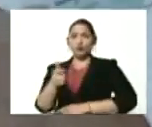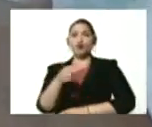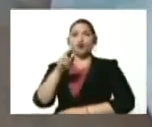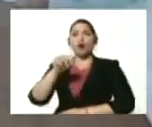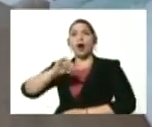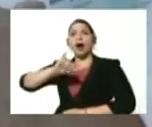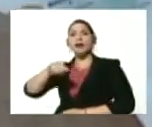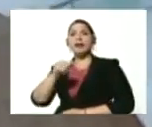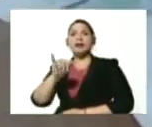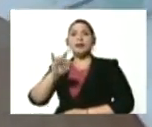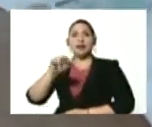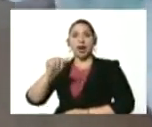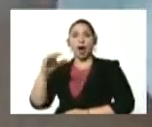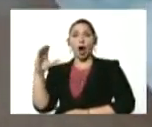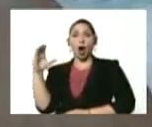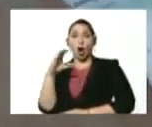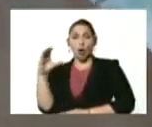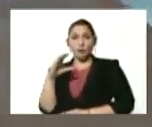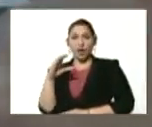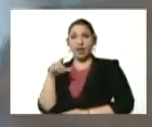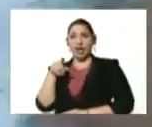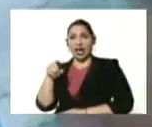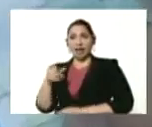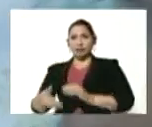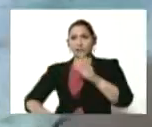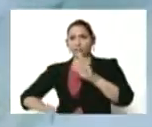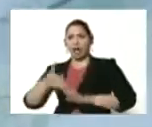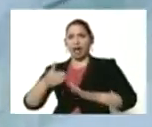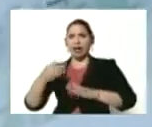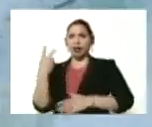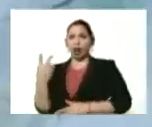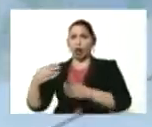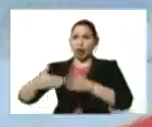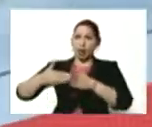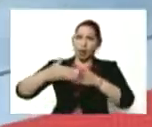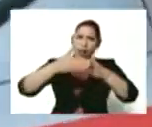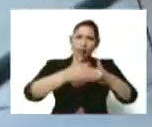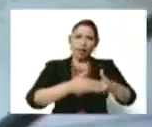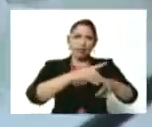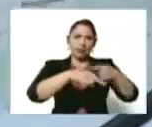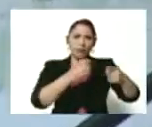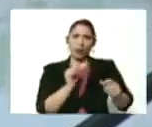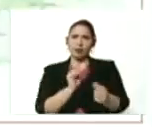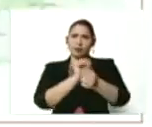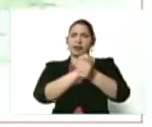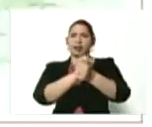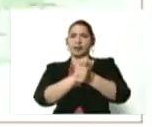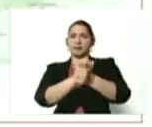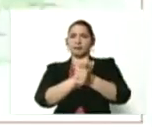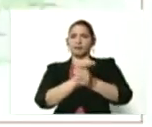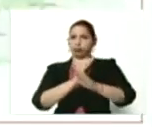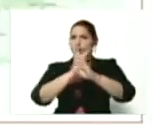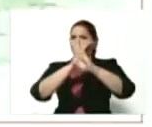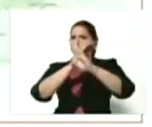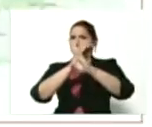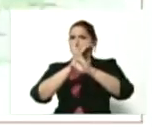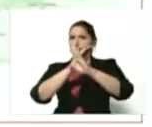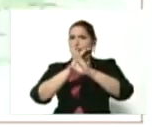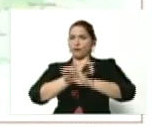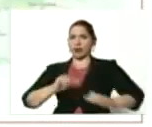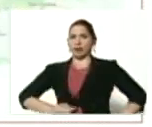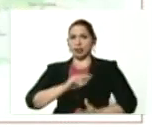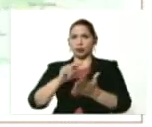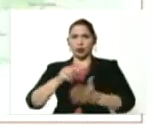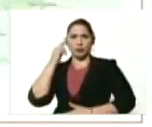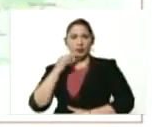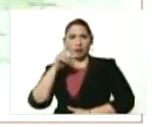colombiana y de la Guajira colombiana salen las dos lanchas que luego fueron detenidas por la Fuerza Armada Nacional